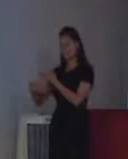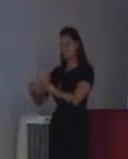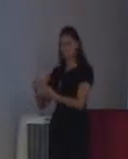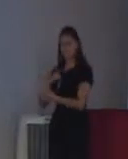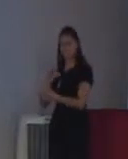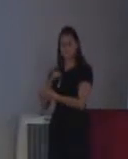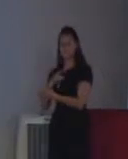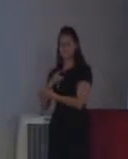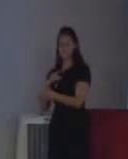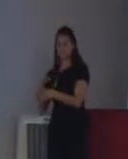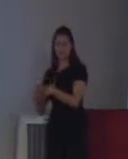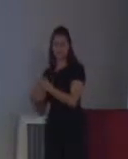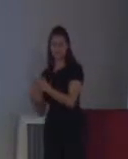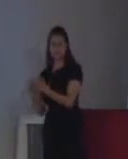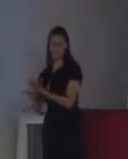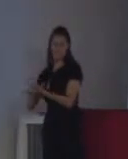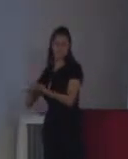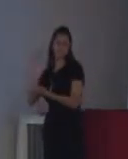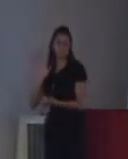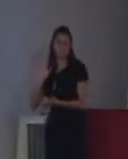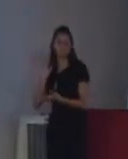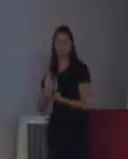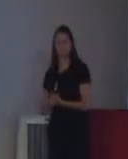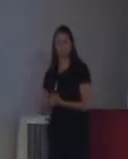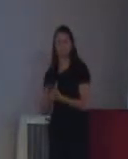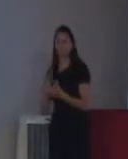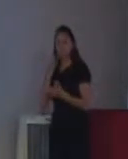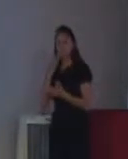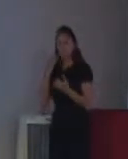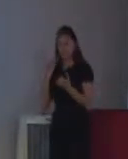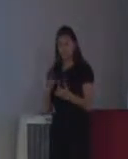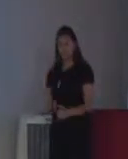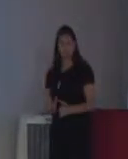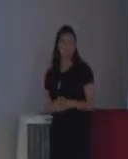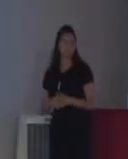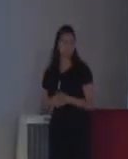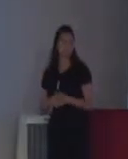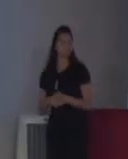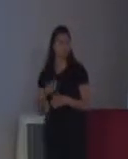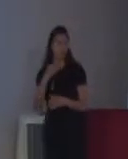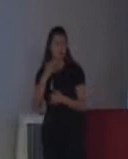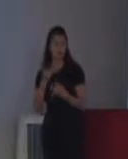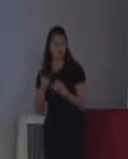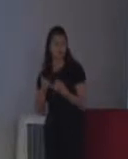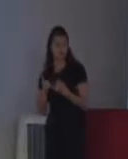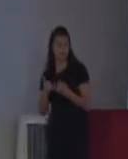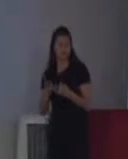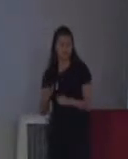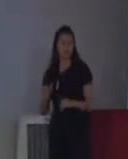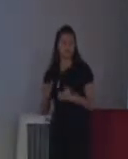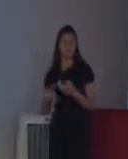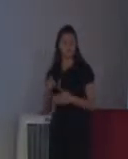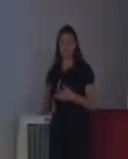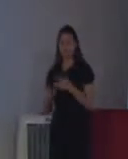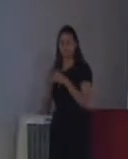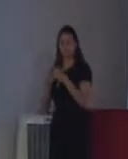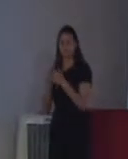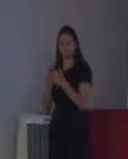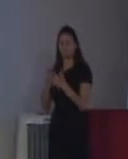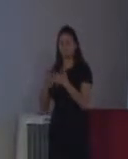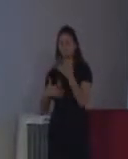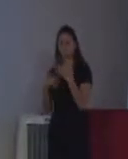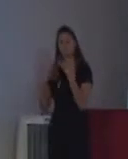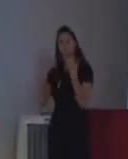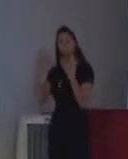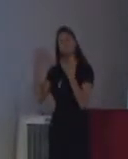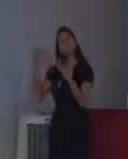universidad, fue así. Y finalmente, después, ya al final, digamos, vino toda una serie, digamos, de expectativas